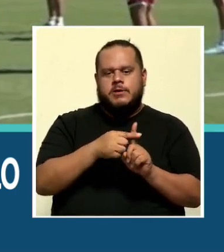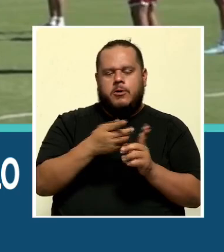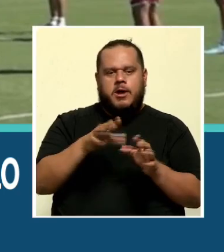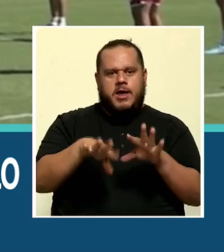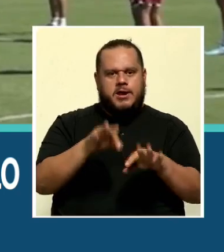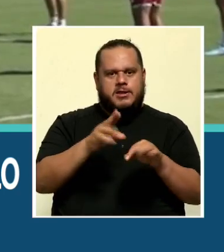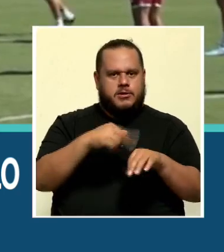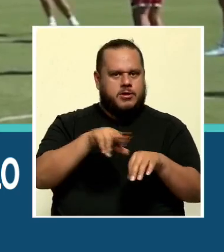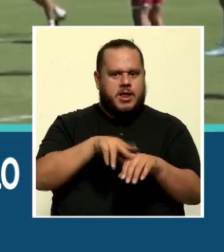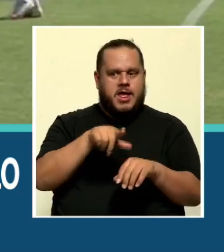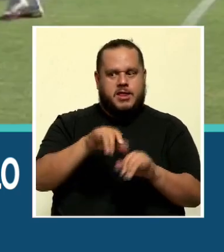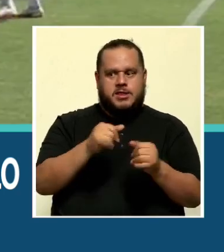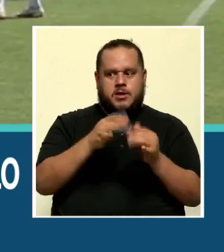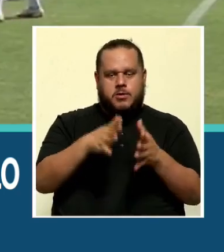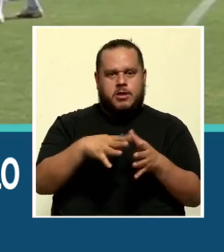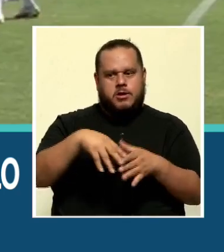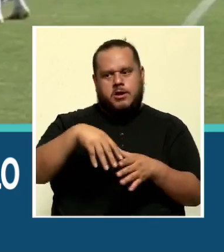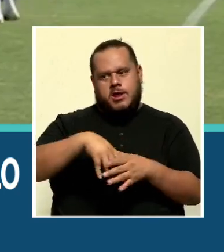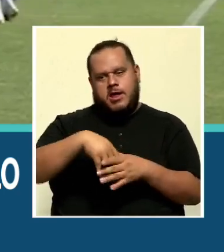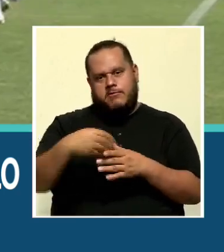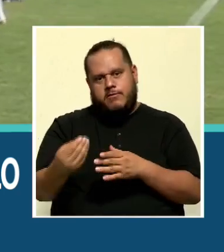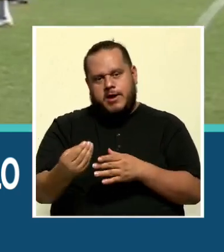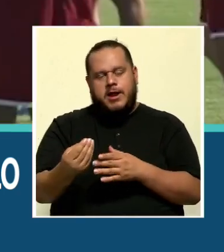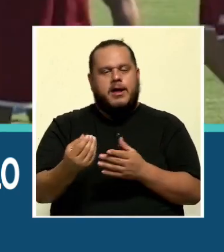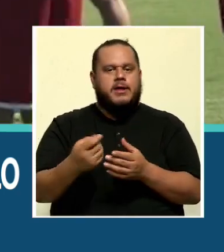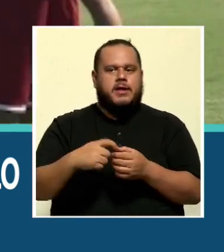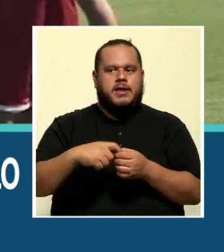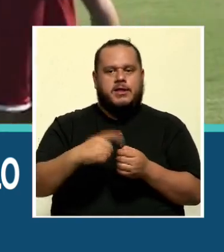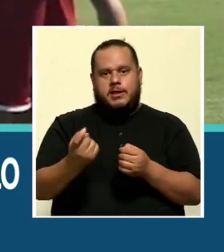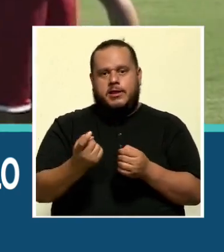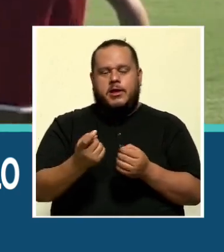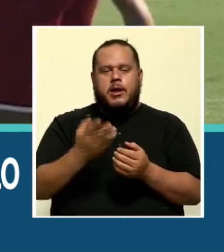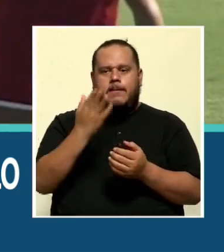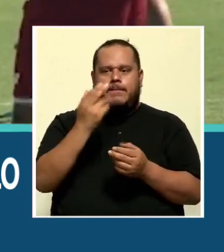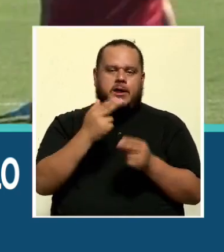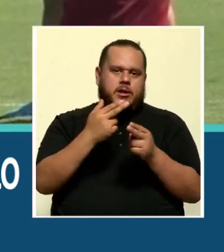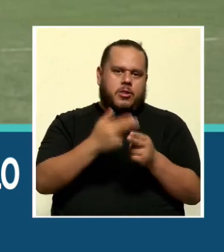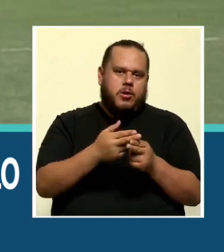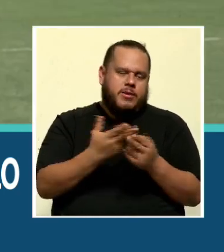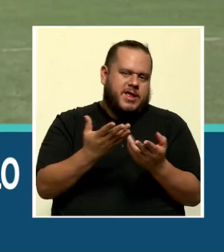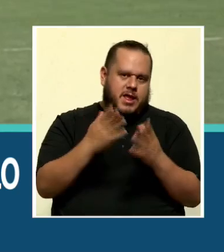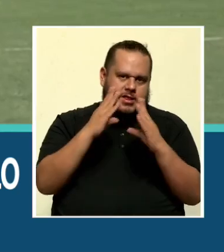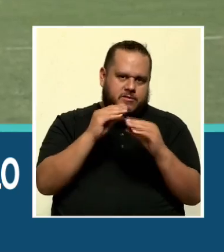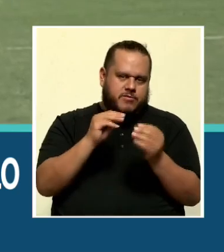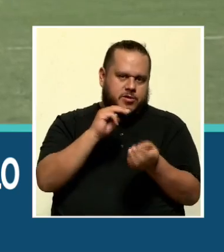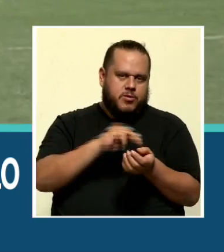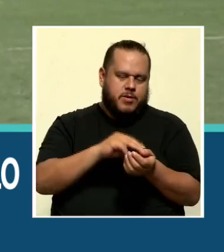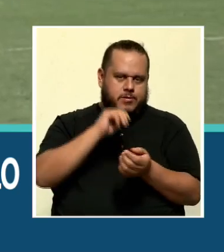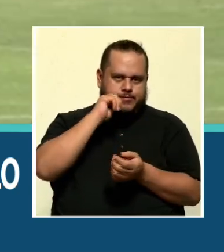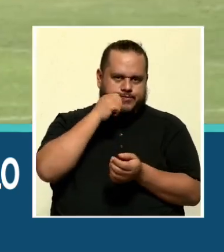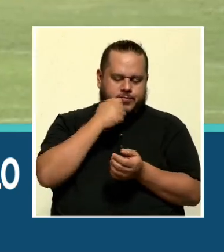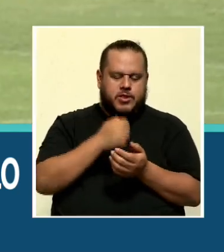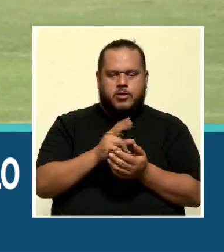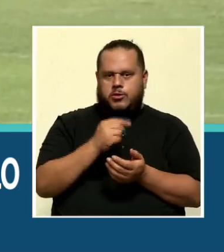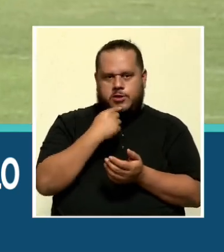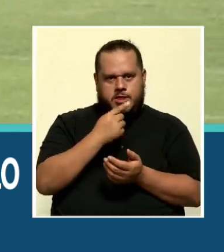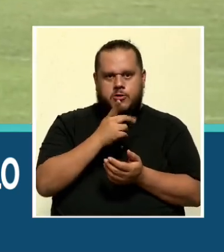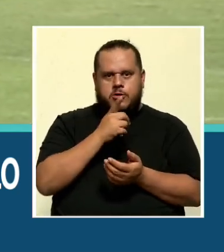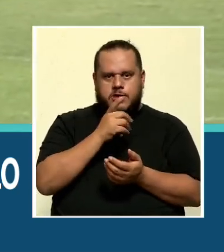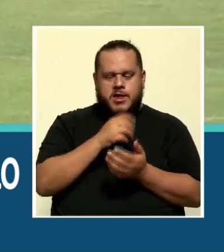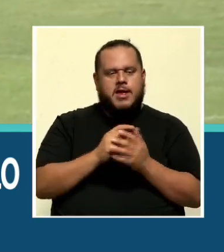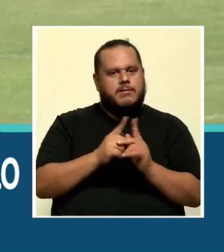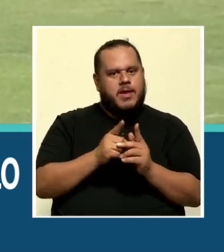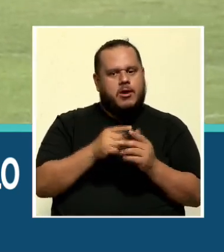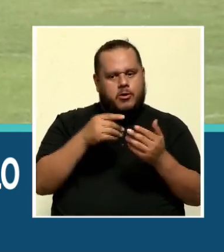Dicho jugador quedó fuera de la convocatoria, aunque no se reveló su nombre, pues se trata de información médica confidencial. Ante esta situación,